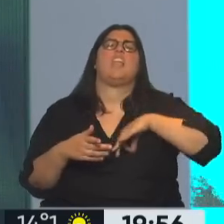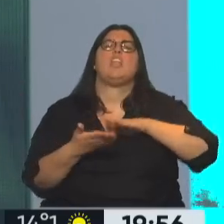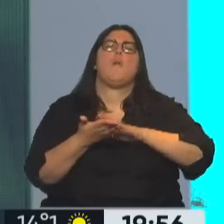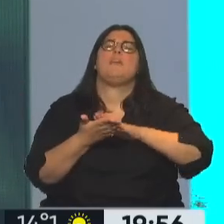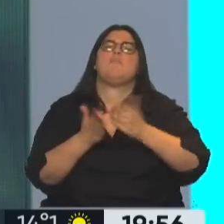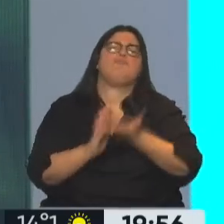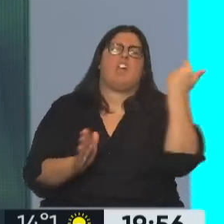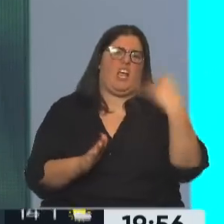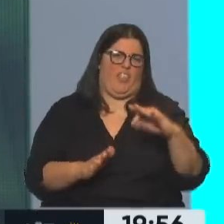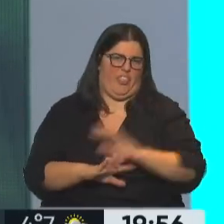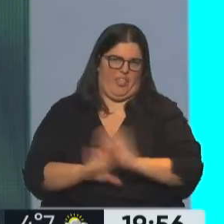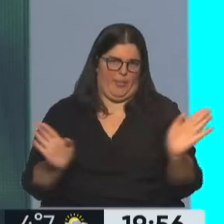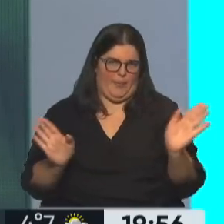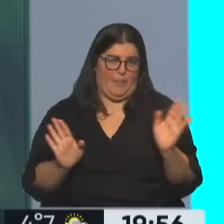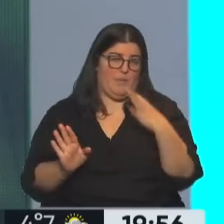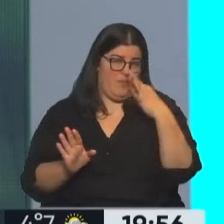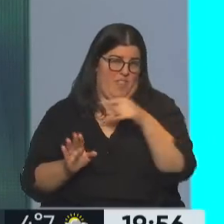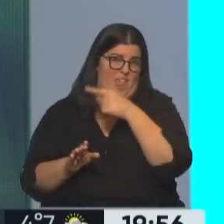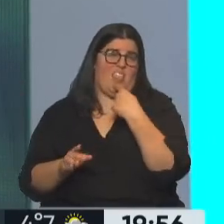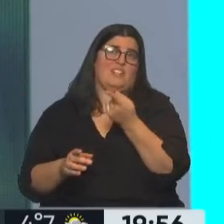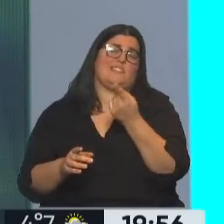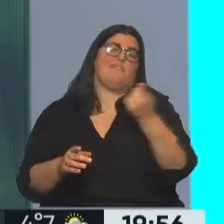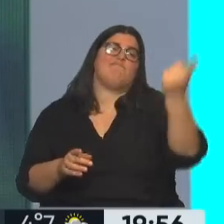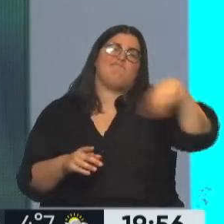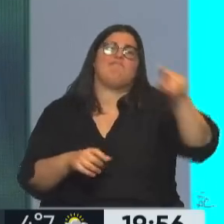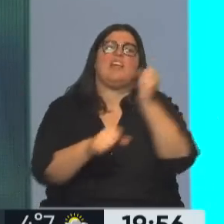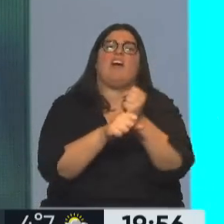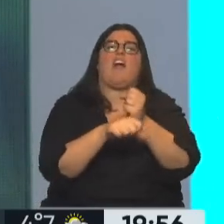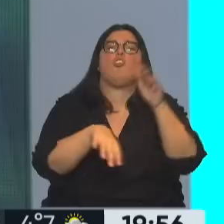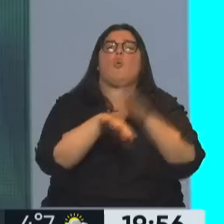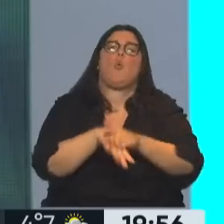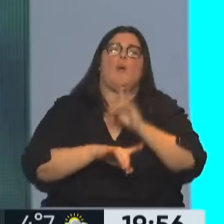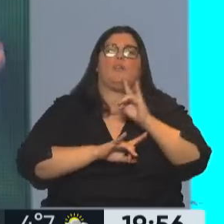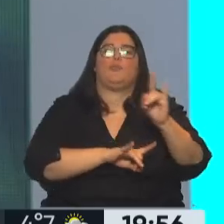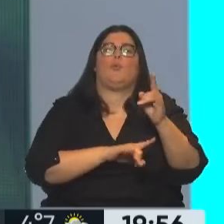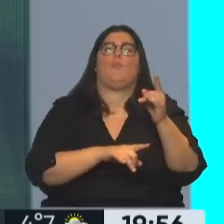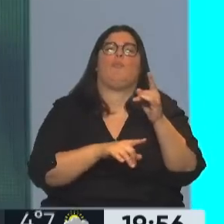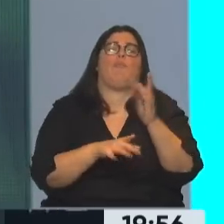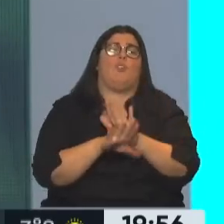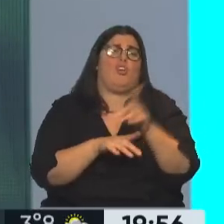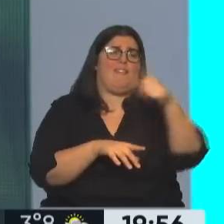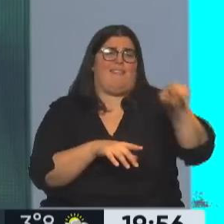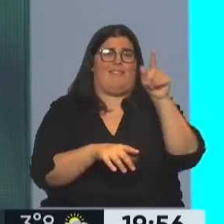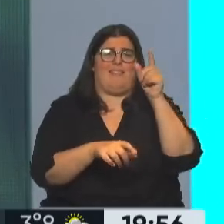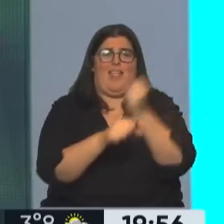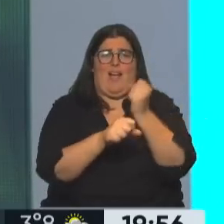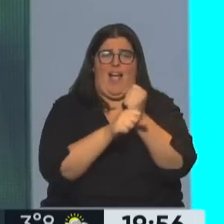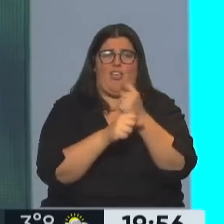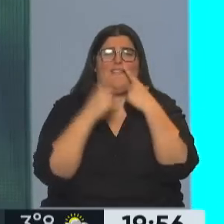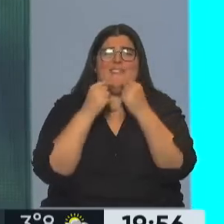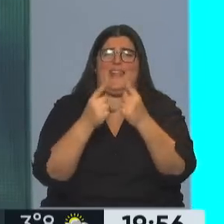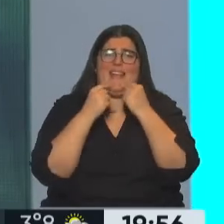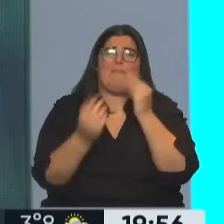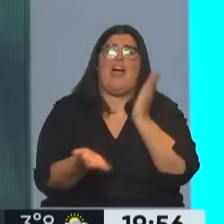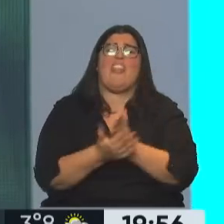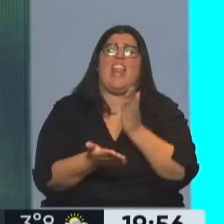en realidad básicamente le echó la culpa a los trabajadores de la desocupación. Dijo, bueno, si los trabajadores reclaman derechos, ese es el